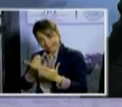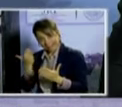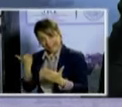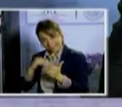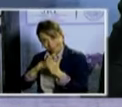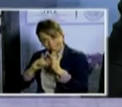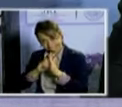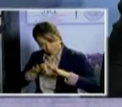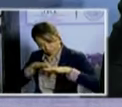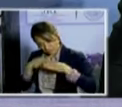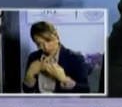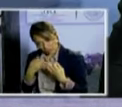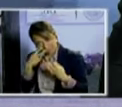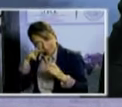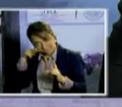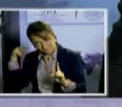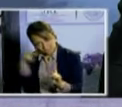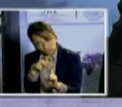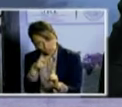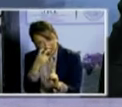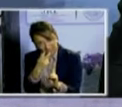se tiene que cambiar el enfoque